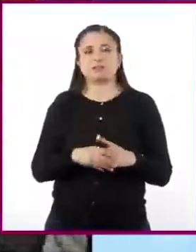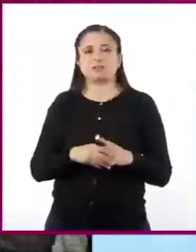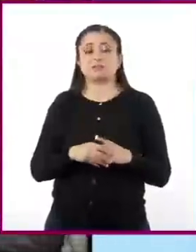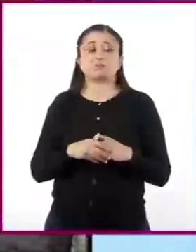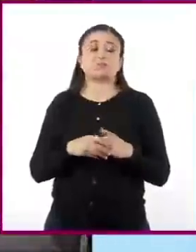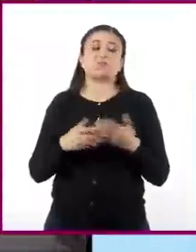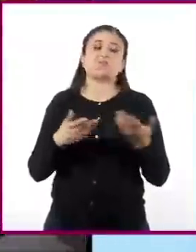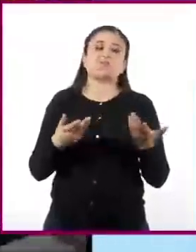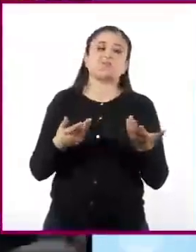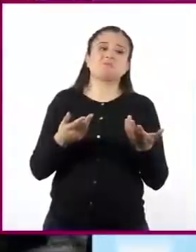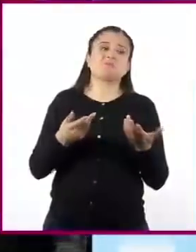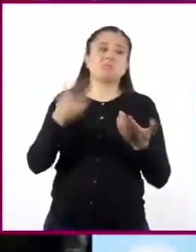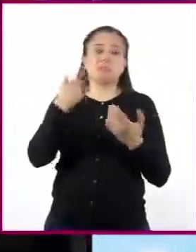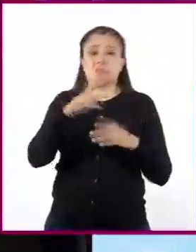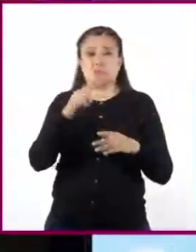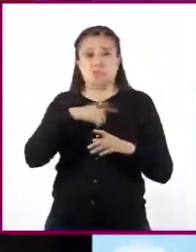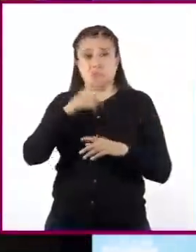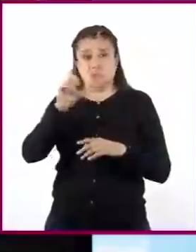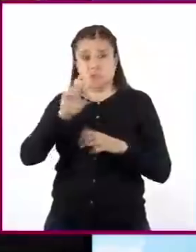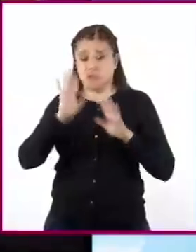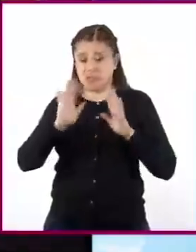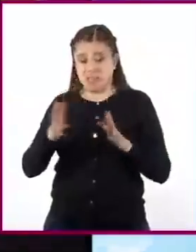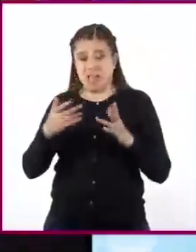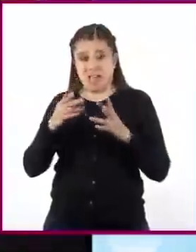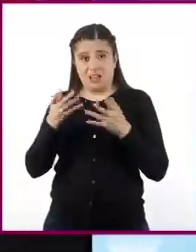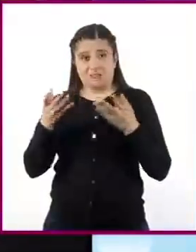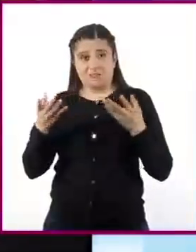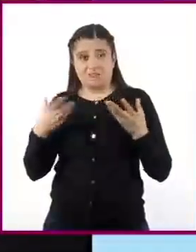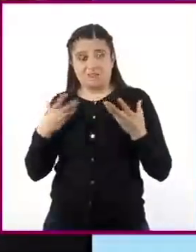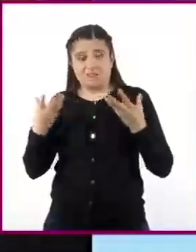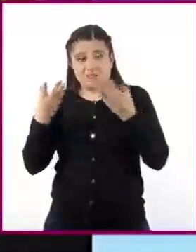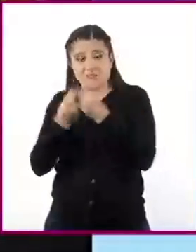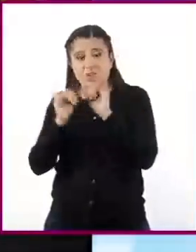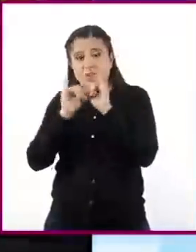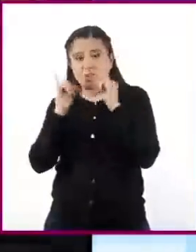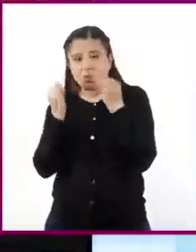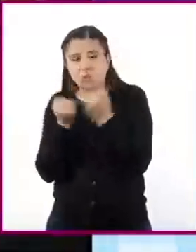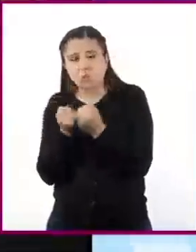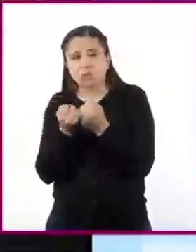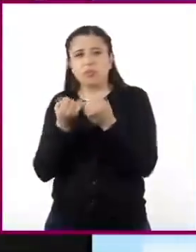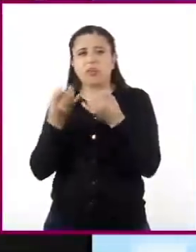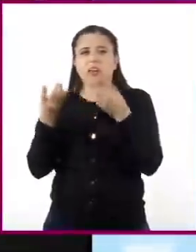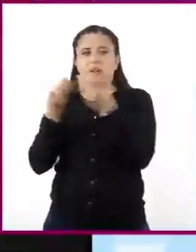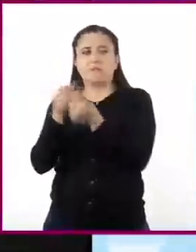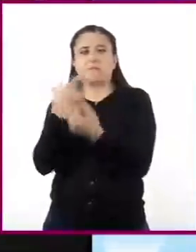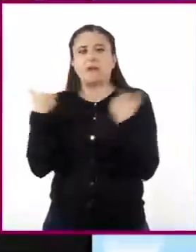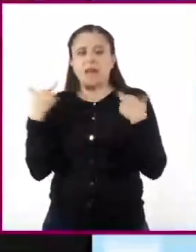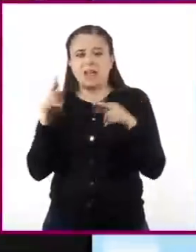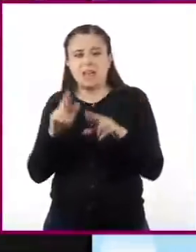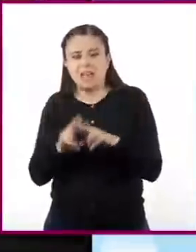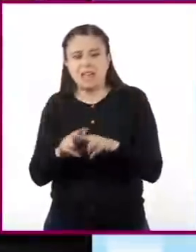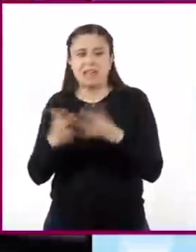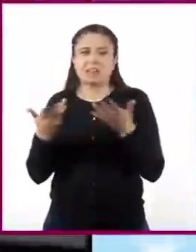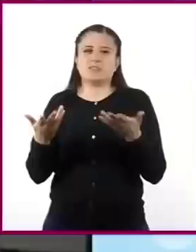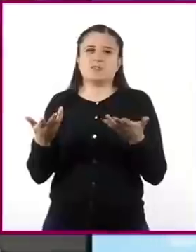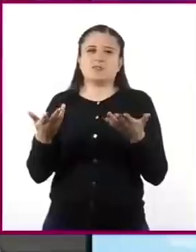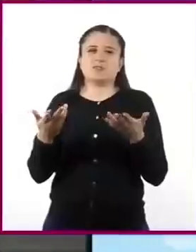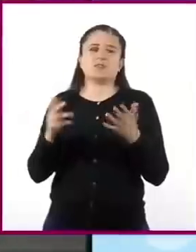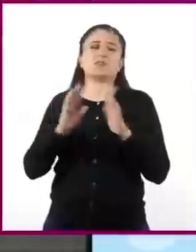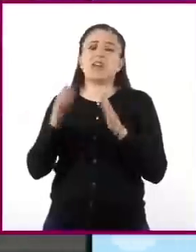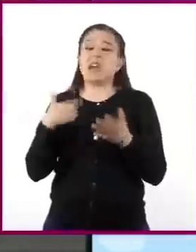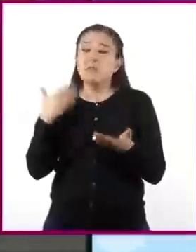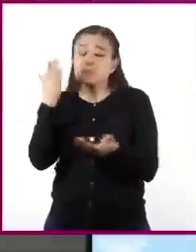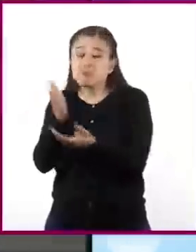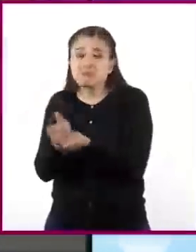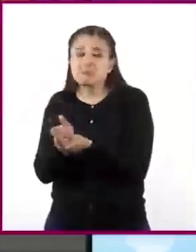Pero ya cuando van a hacer juntas los supervisores, maestros, pues ya